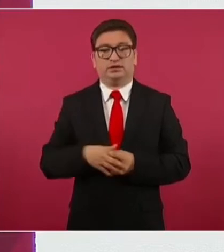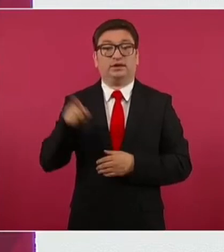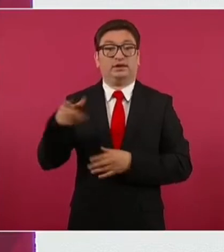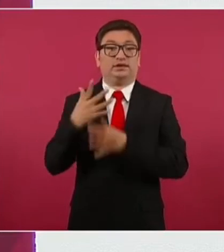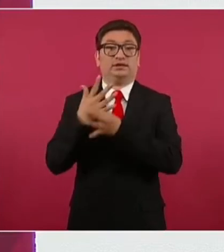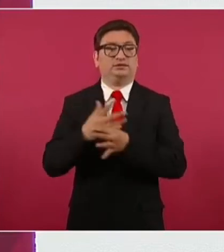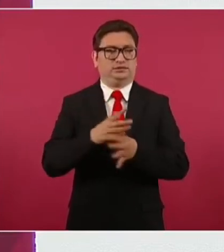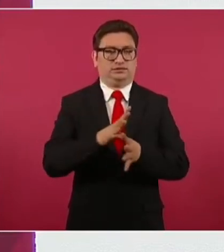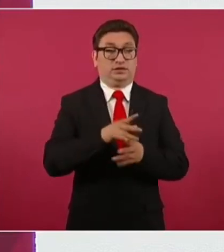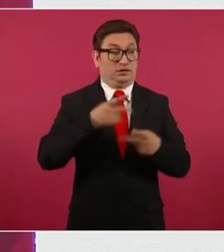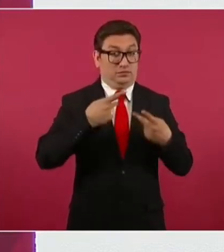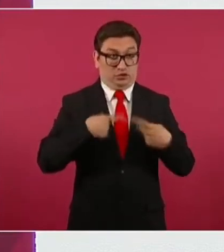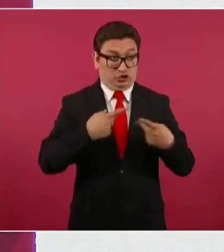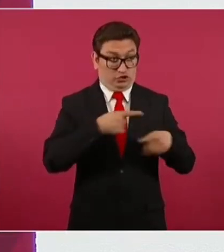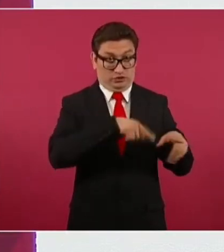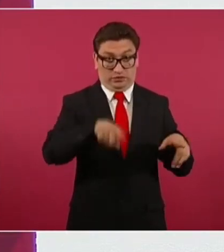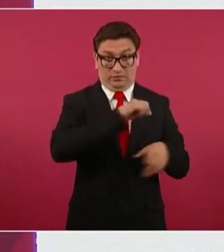la delincuencia,